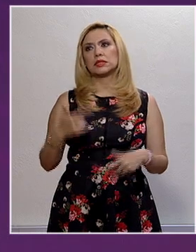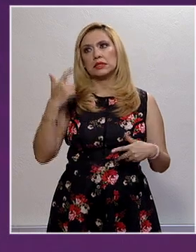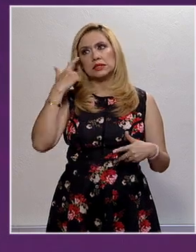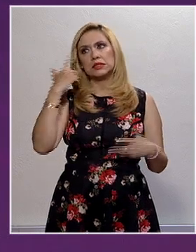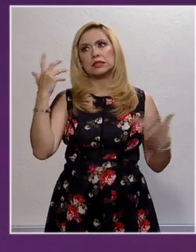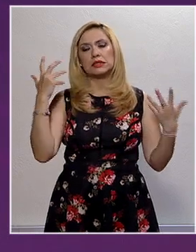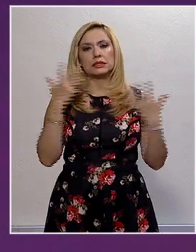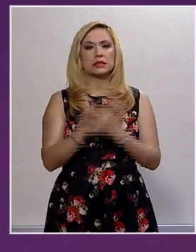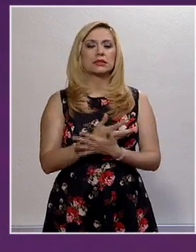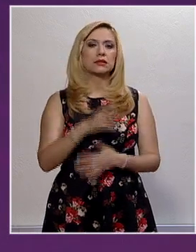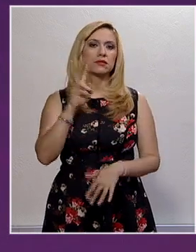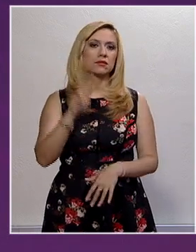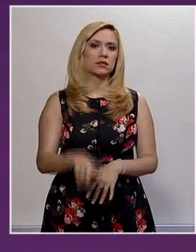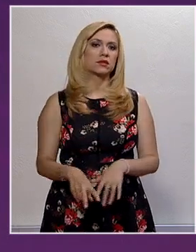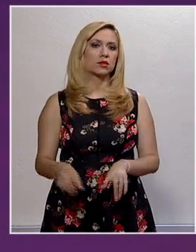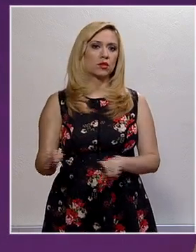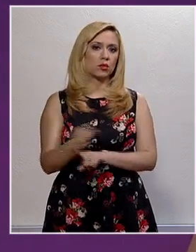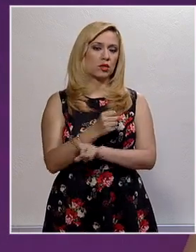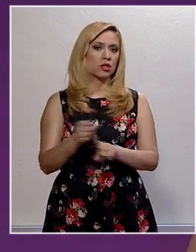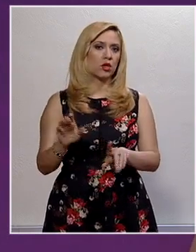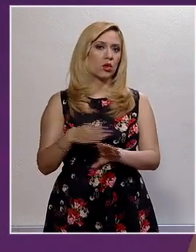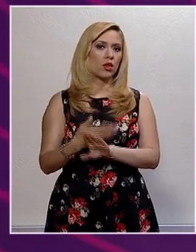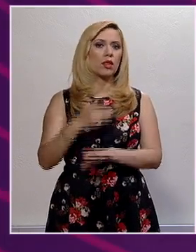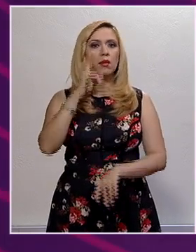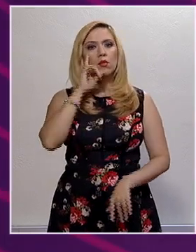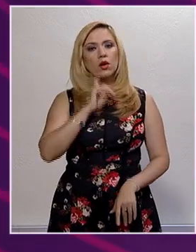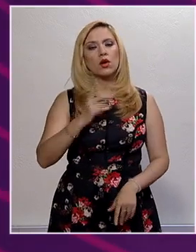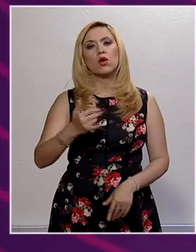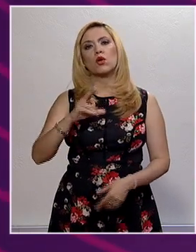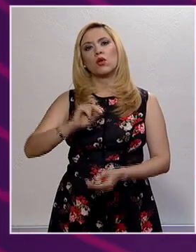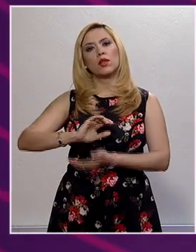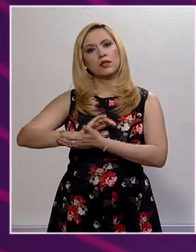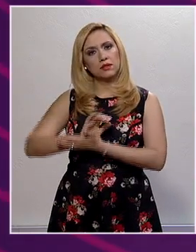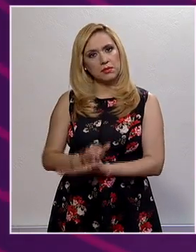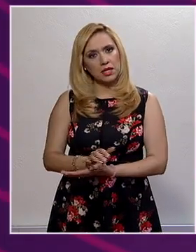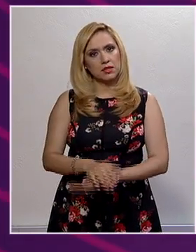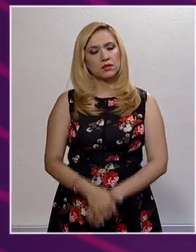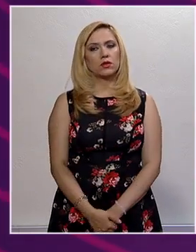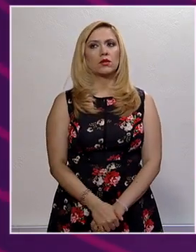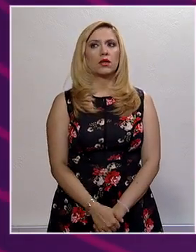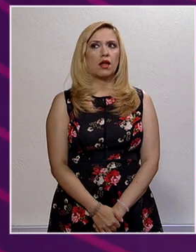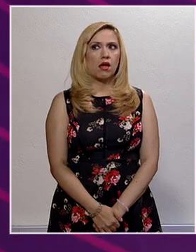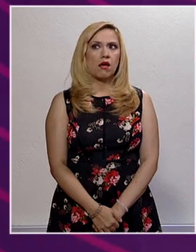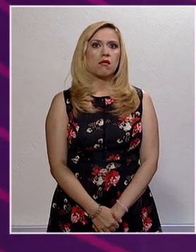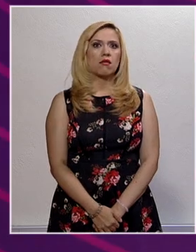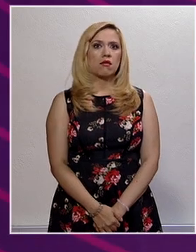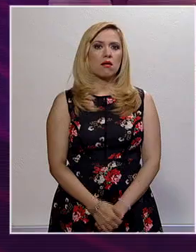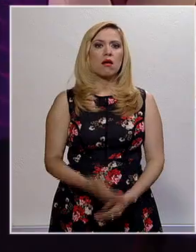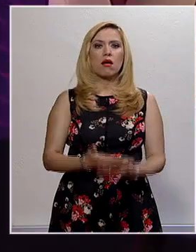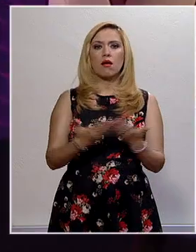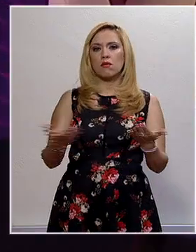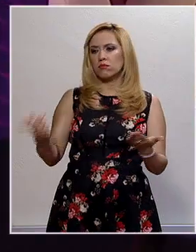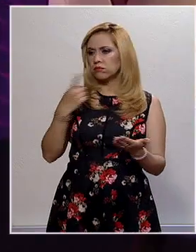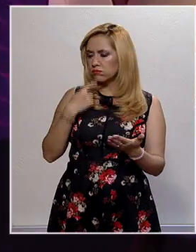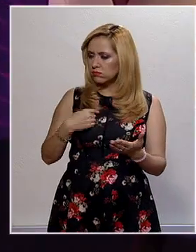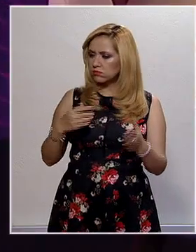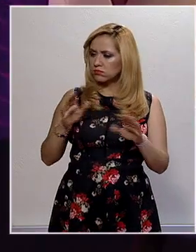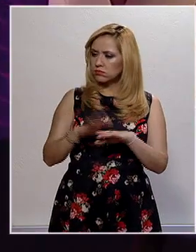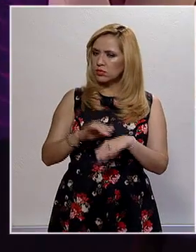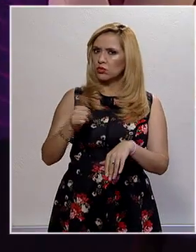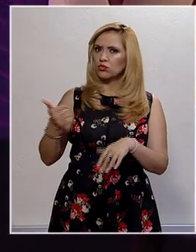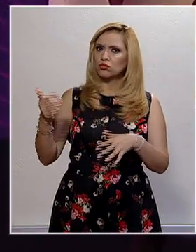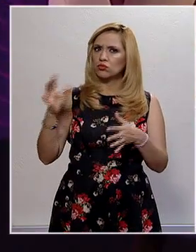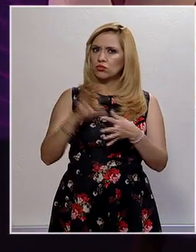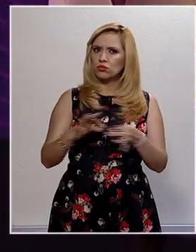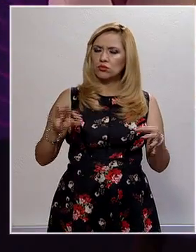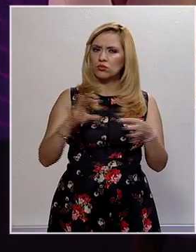sobre la violencia contra la mujer y la no discriminación. Así es. Cecil, ¿quisieras ahondar sobre cuál